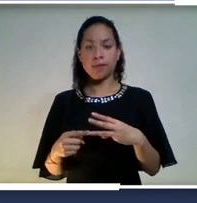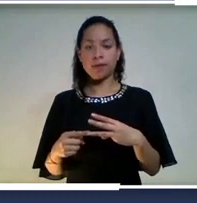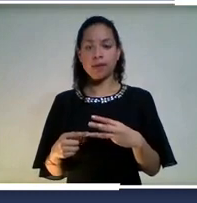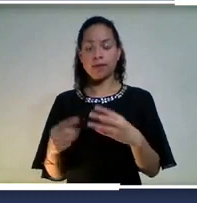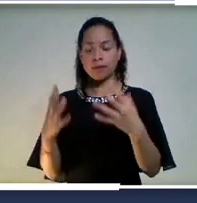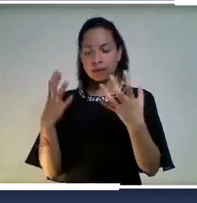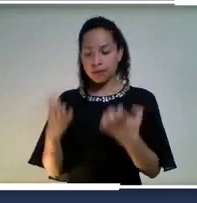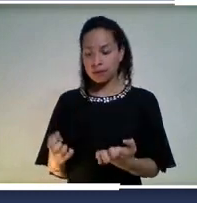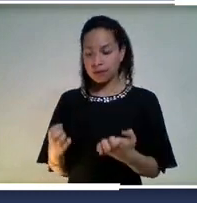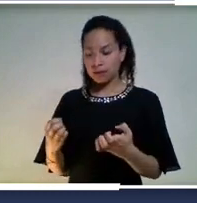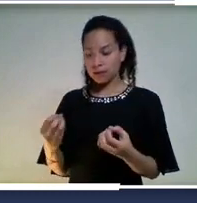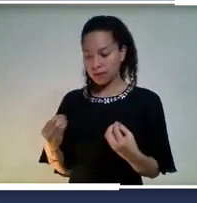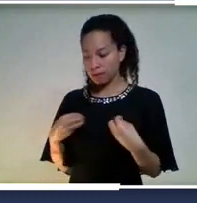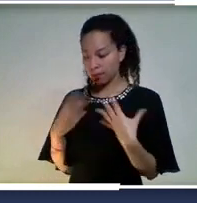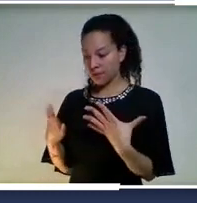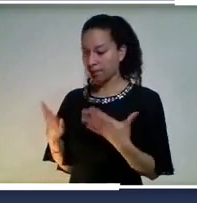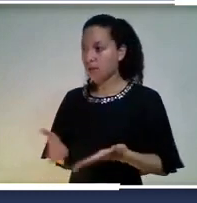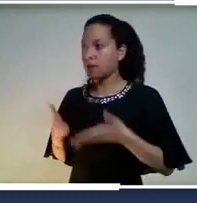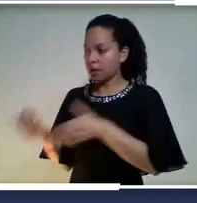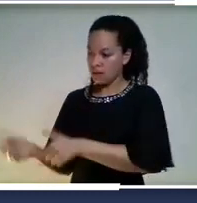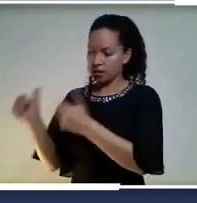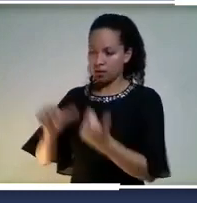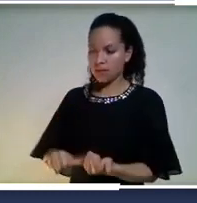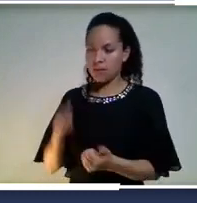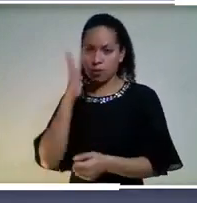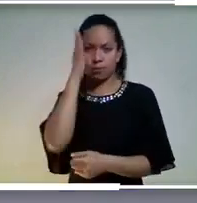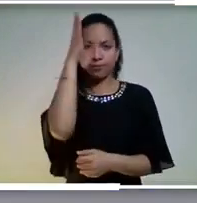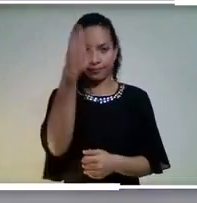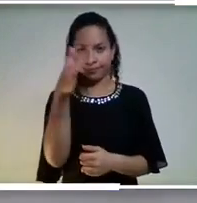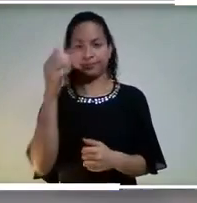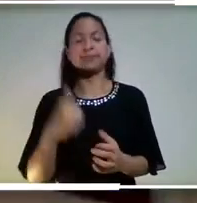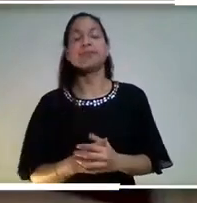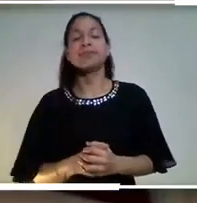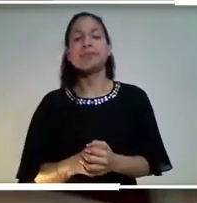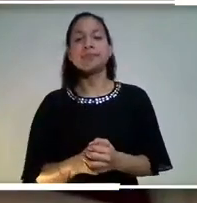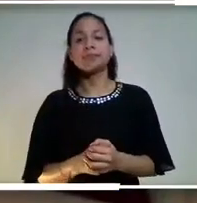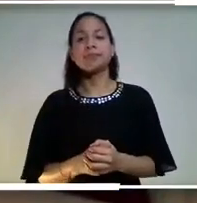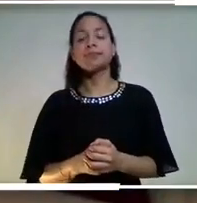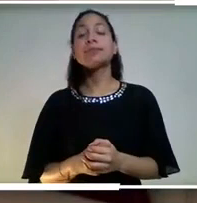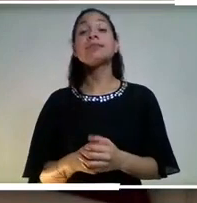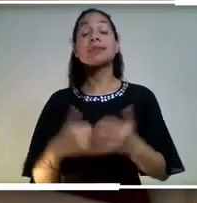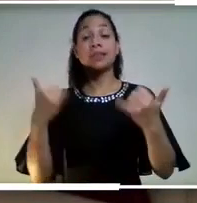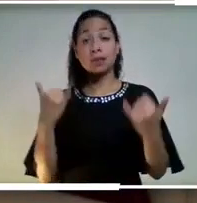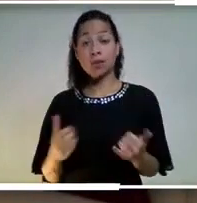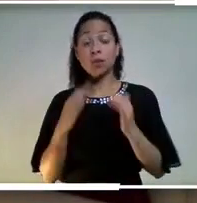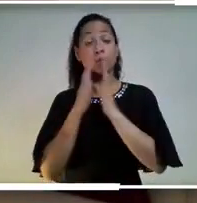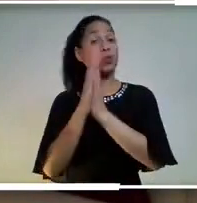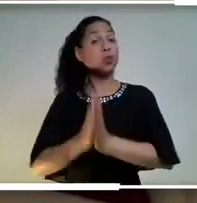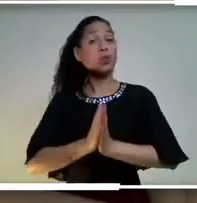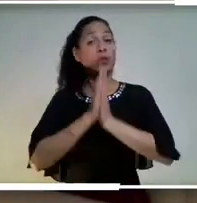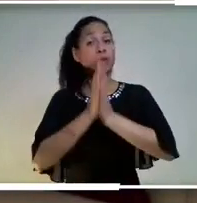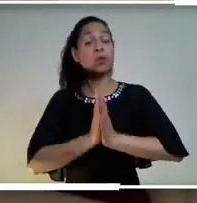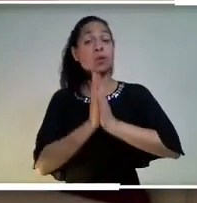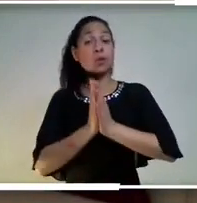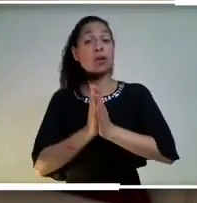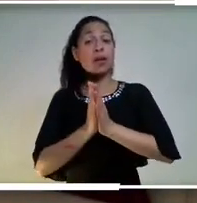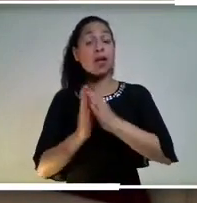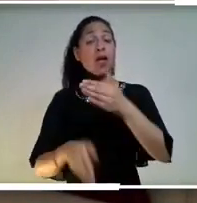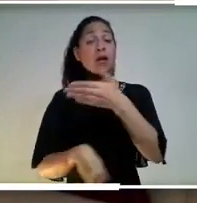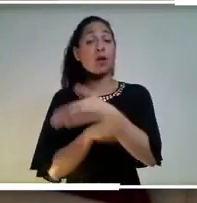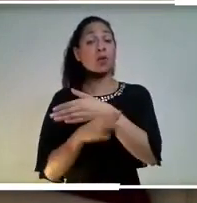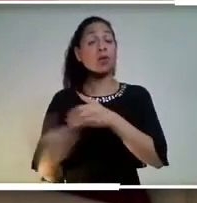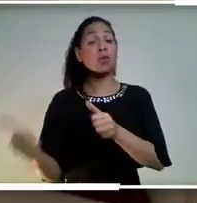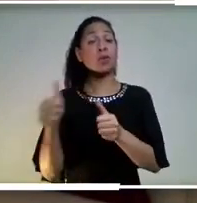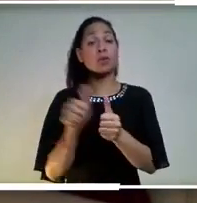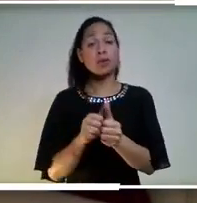y ser pisado vamos a orar no te vayas después de la oración porque hay algo bien importante nuestros